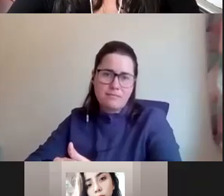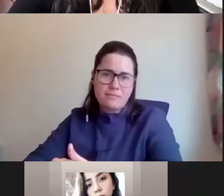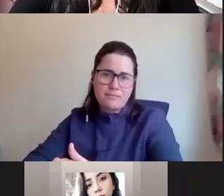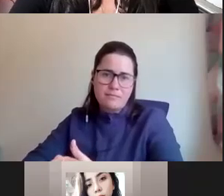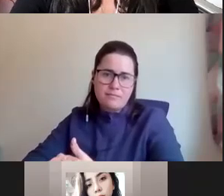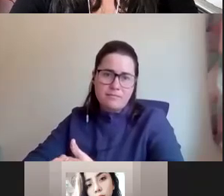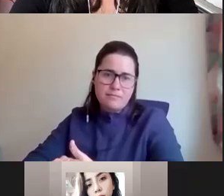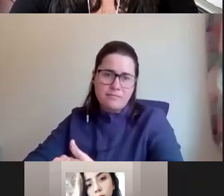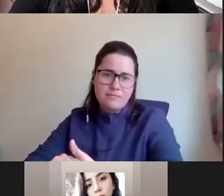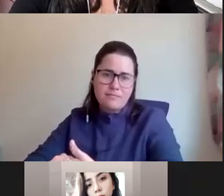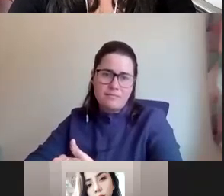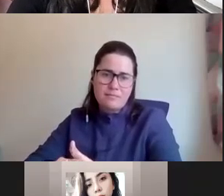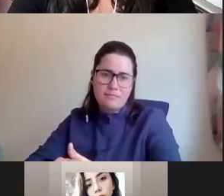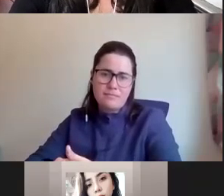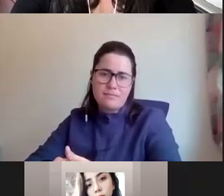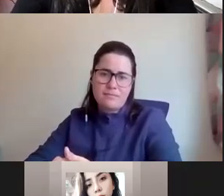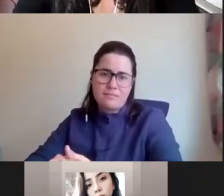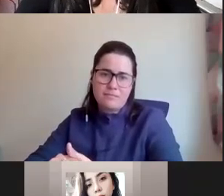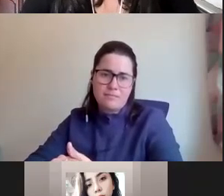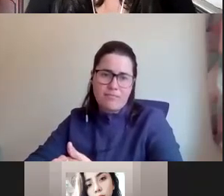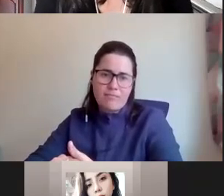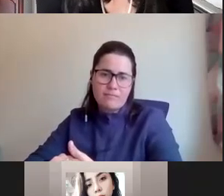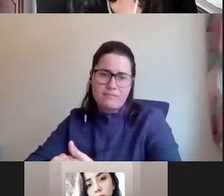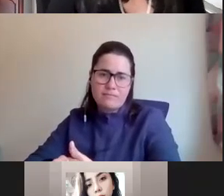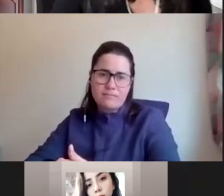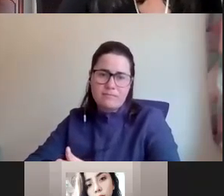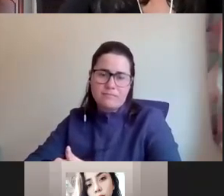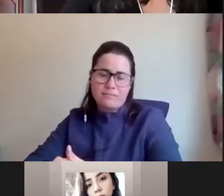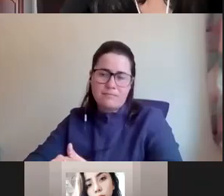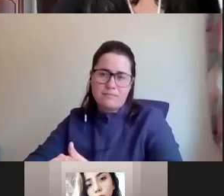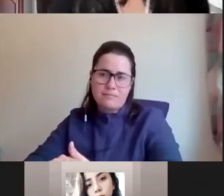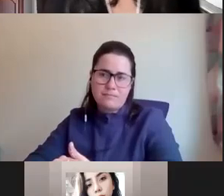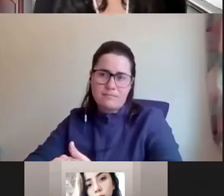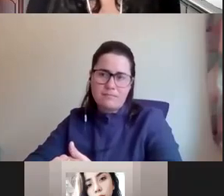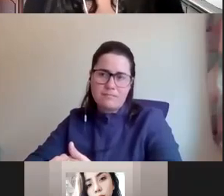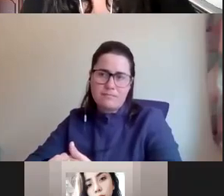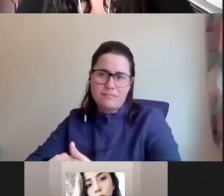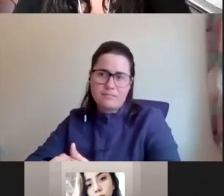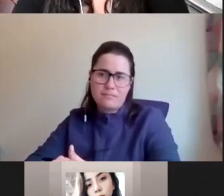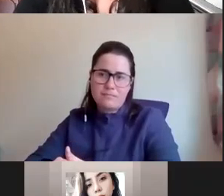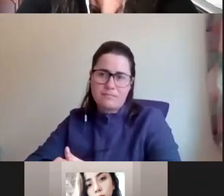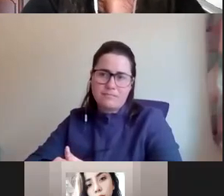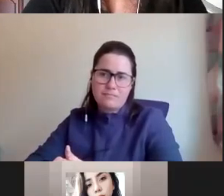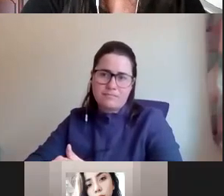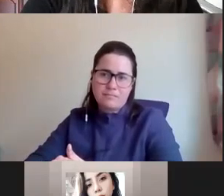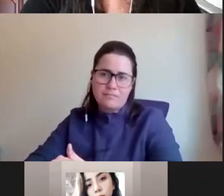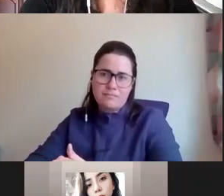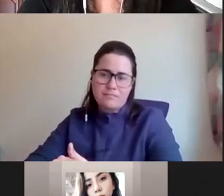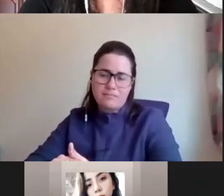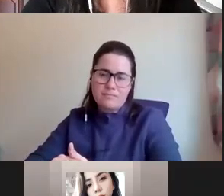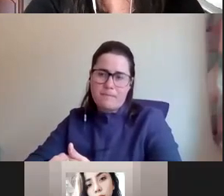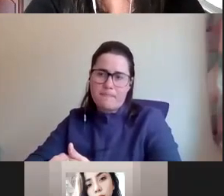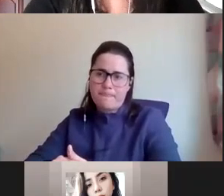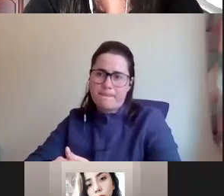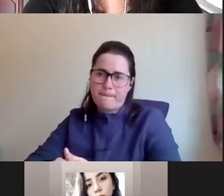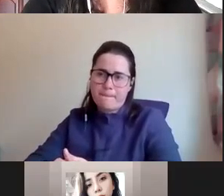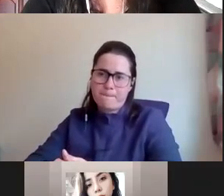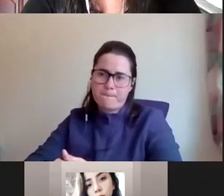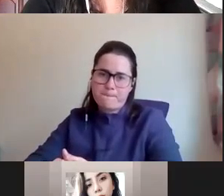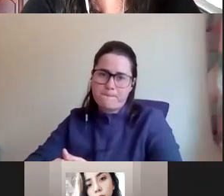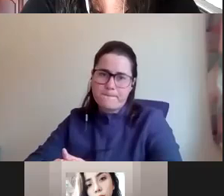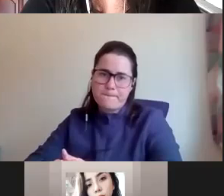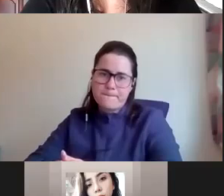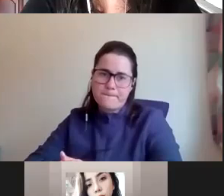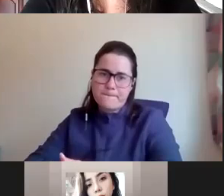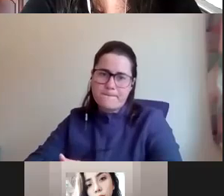llama Virginia Mosquera, es ingeniera ambiental. Actualmente está haciendo su investigación doctoral en la Universidad de Ciencias Agrícolas de